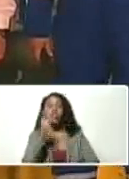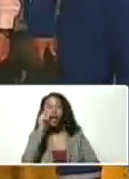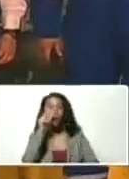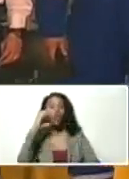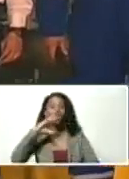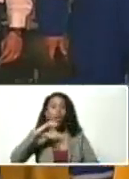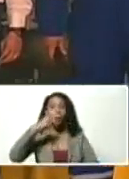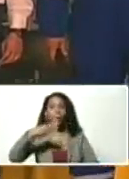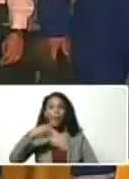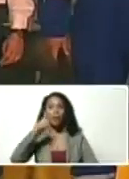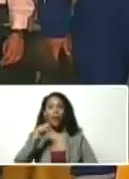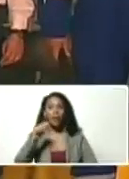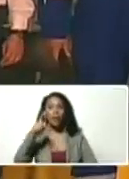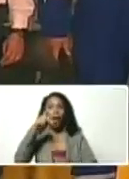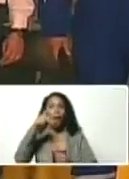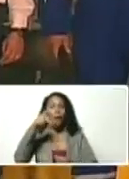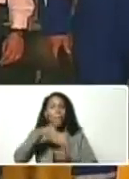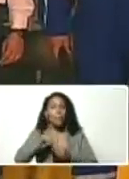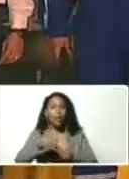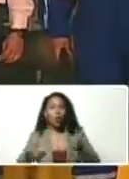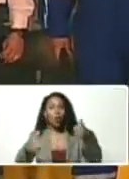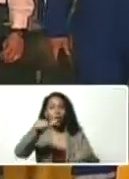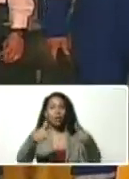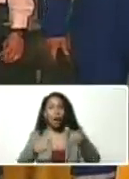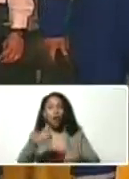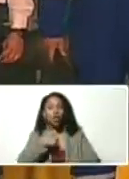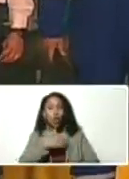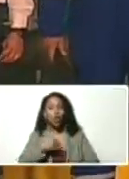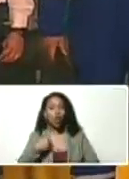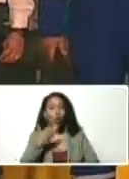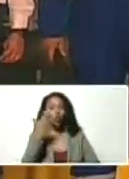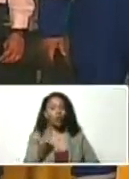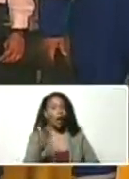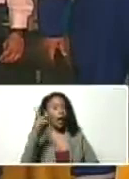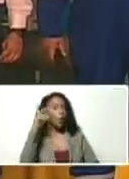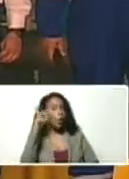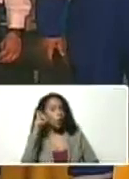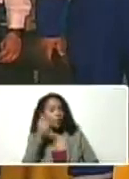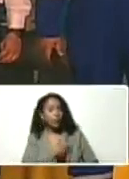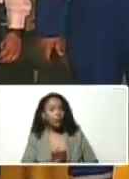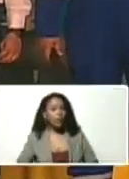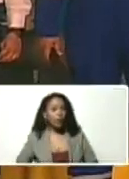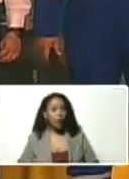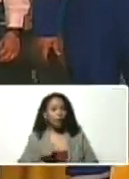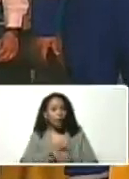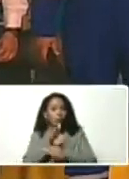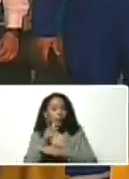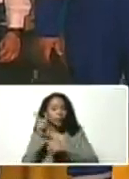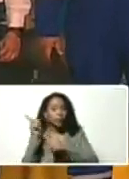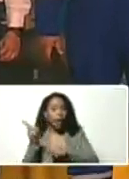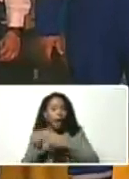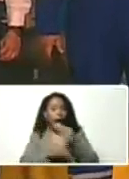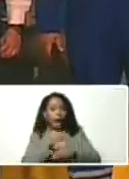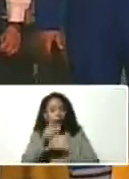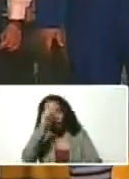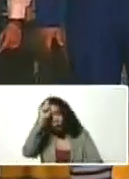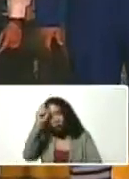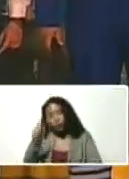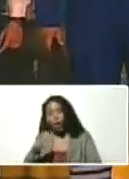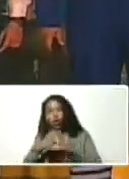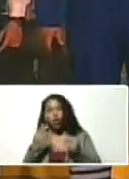CPT de la petroquímica. Quiero que usted lo escuche, presidente, y a través de él hacerle un reconocimiento a